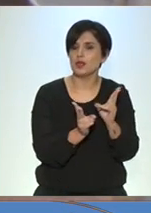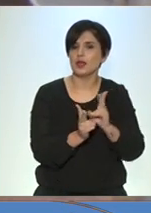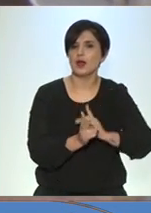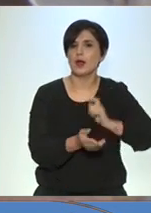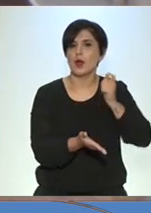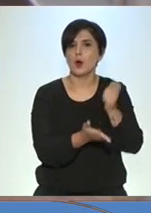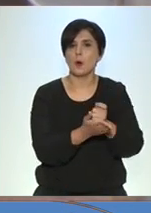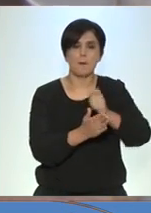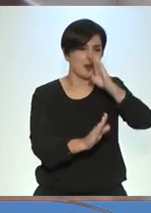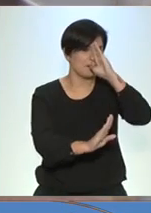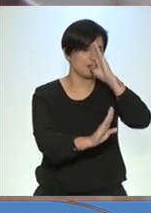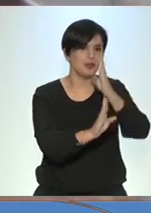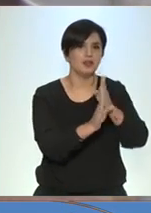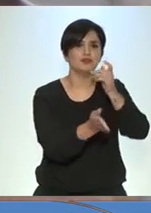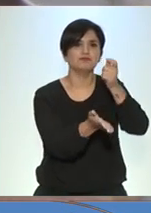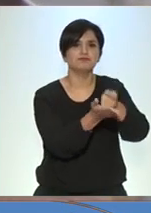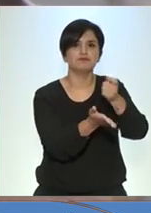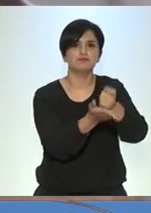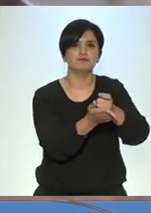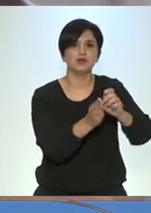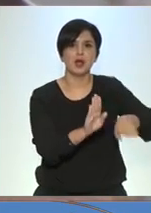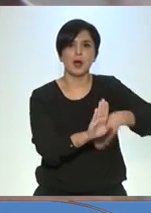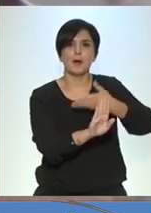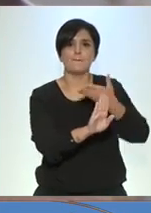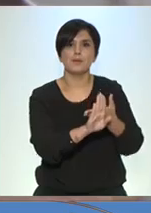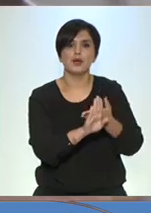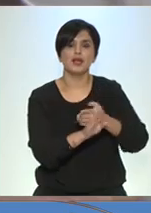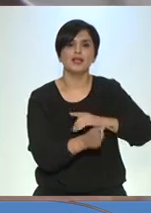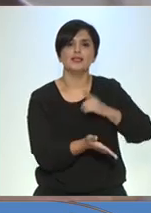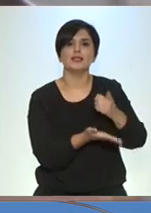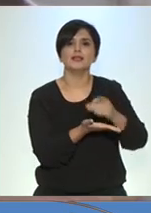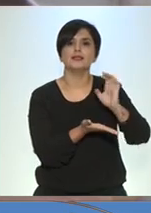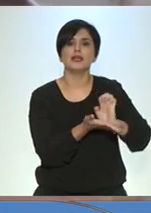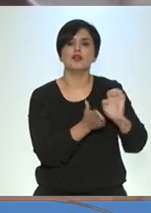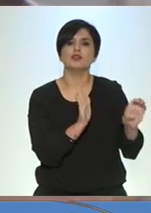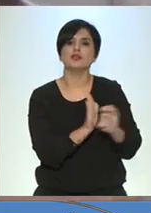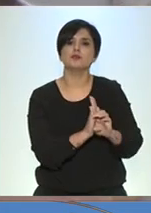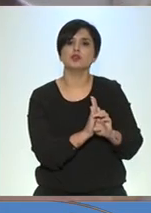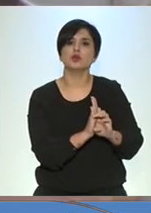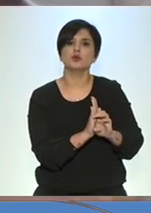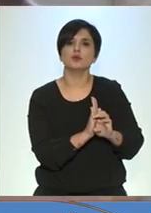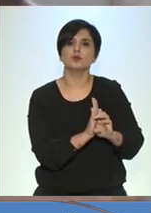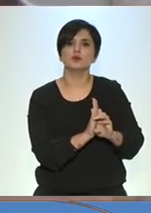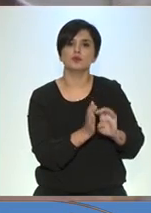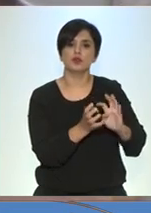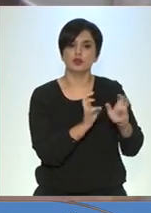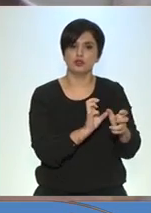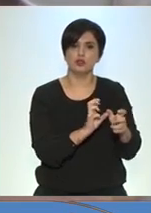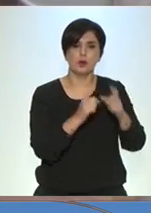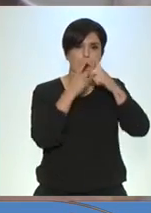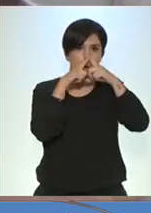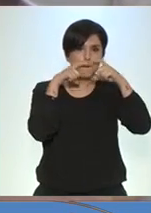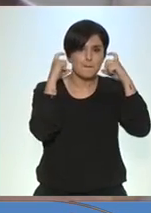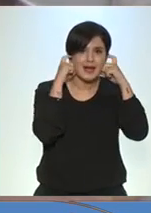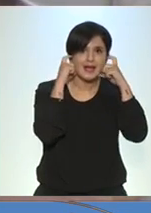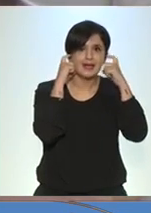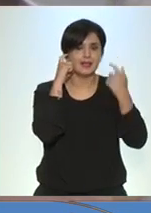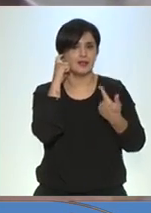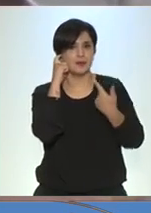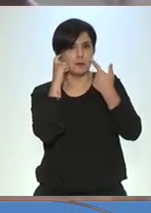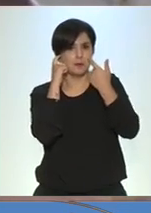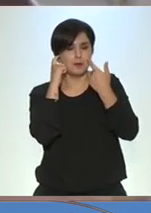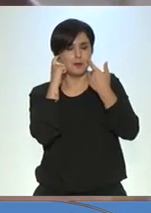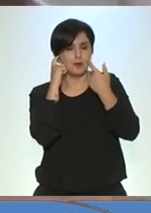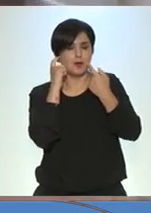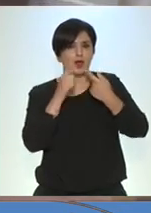trato directo, avalados en este estado de excepción constitucional, mascarillas, test rápidos, guantes y